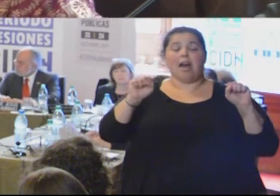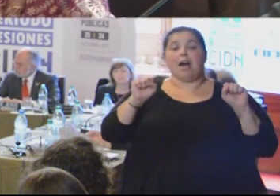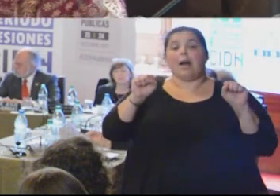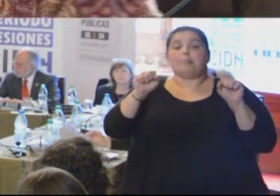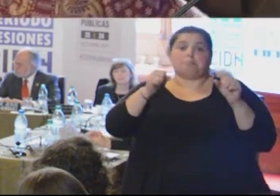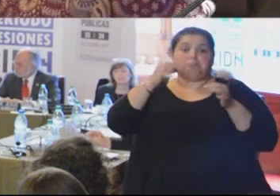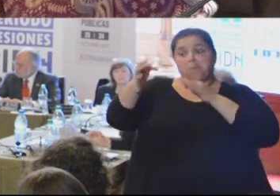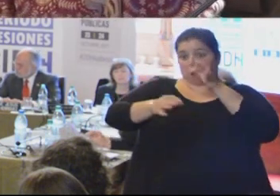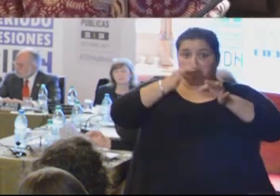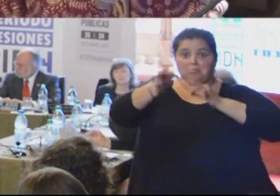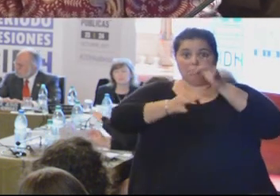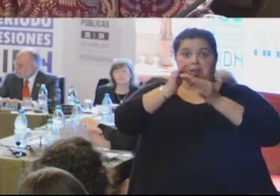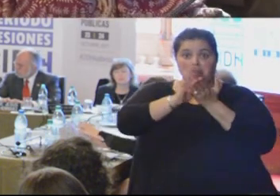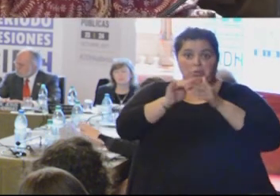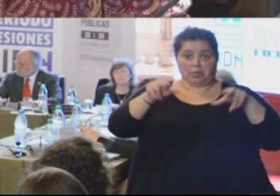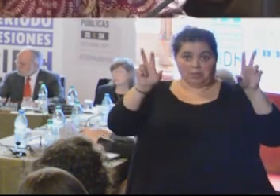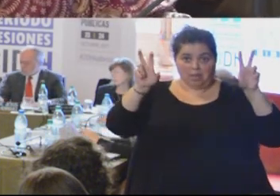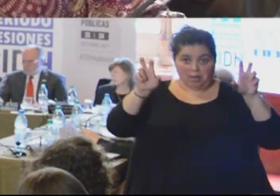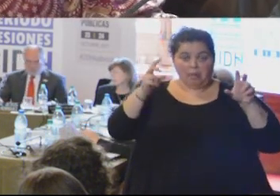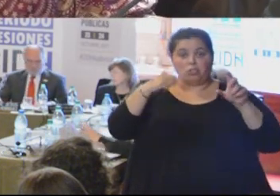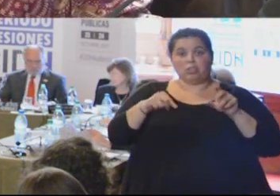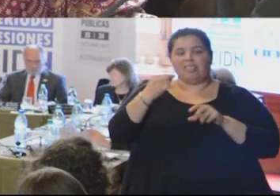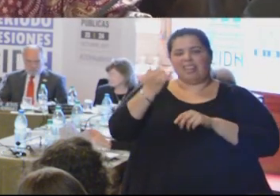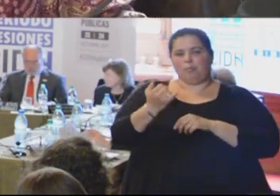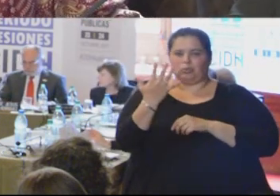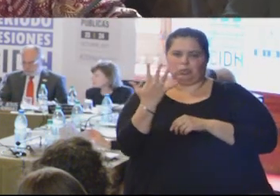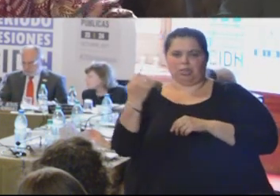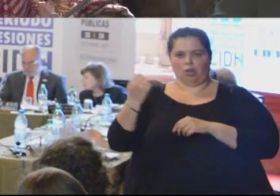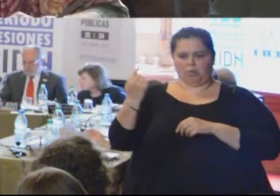para eso tenemos cinco minutos